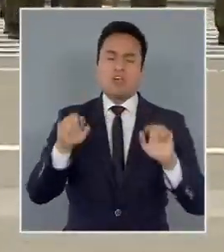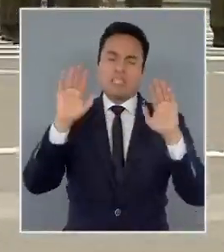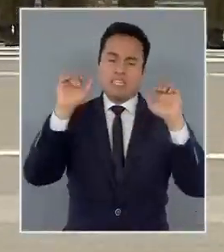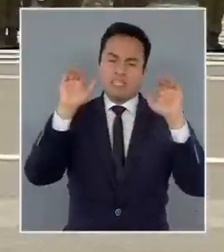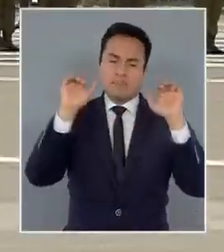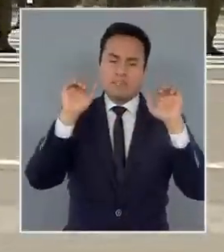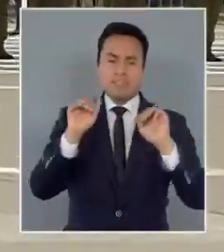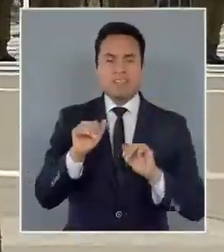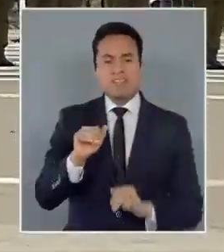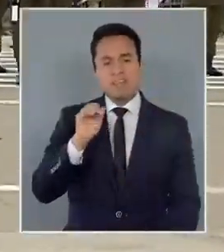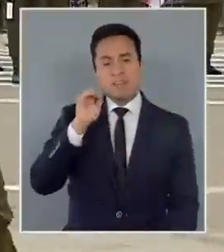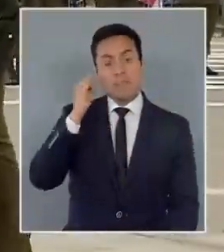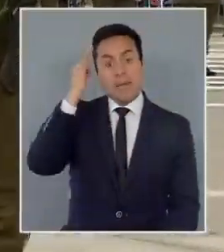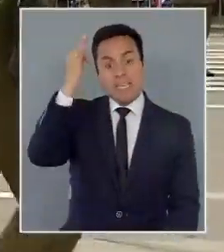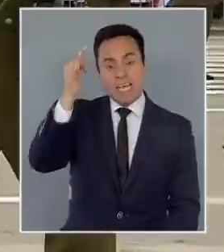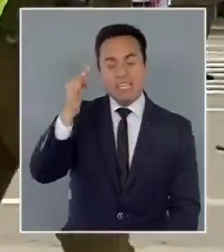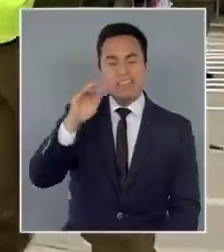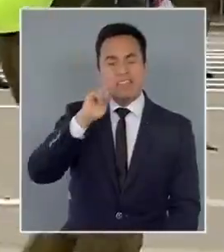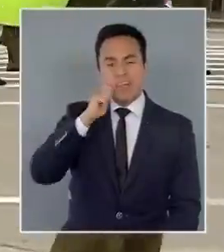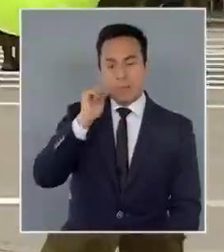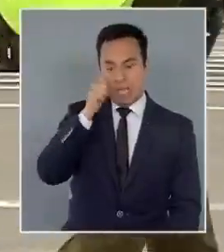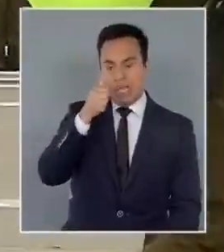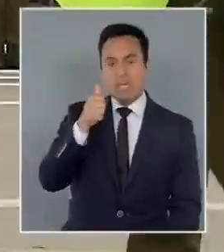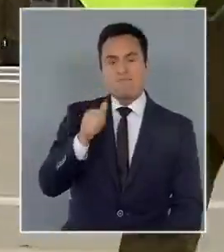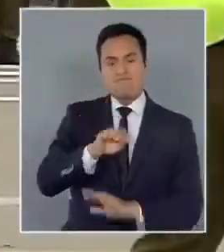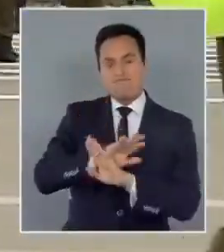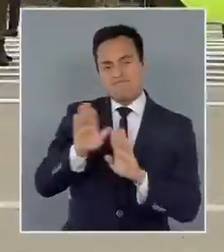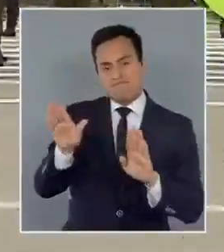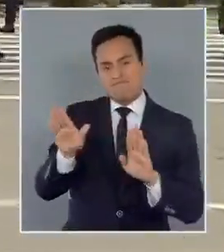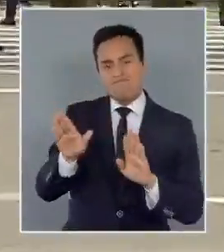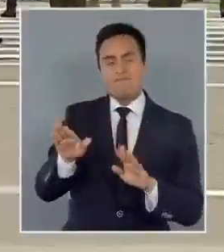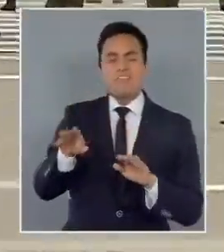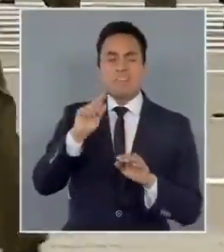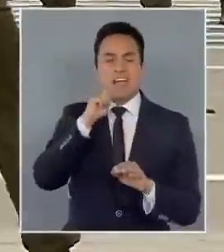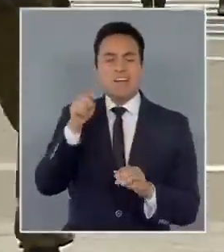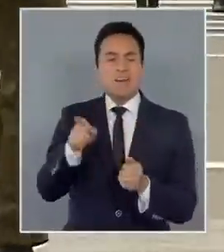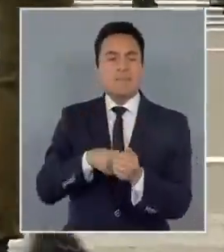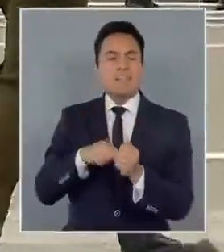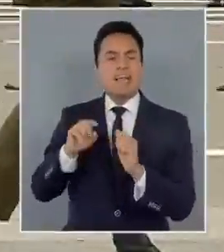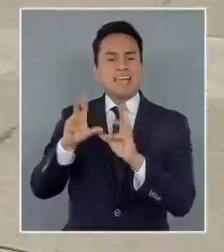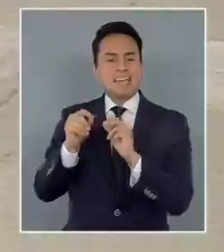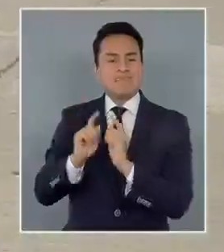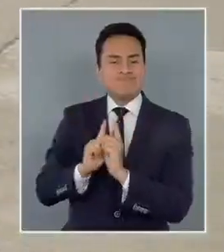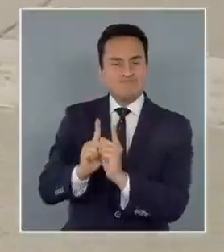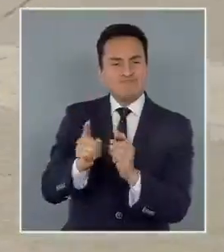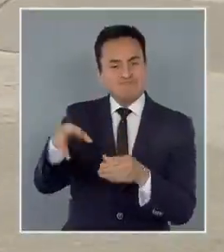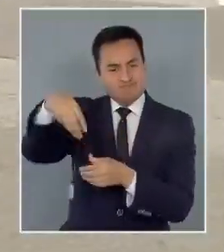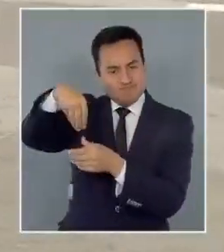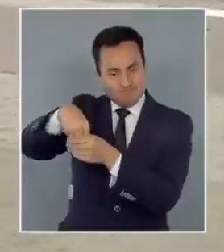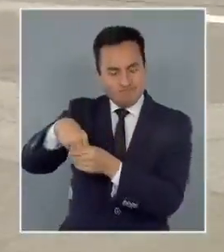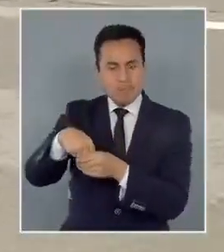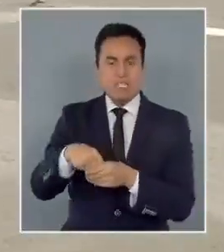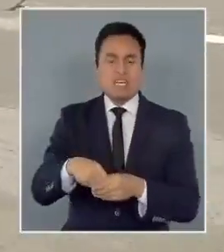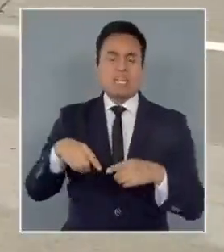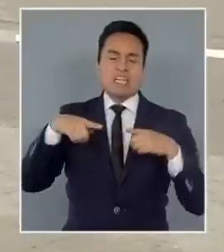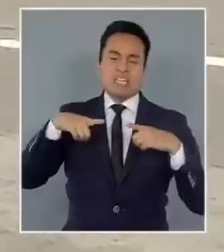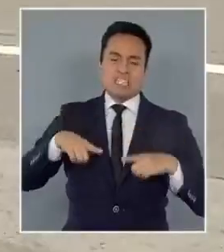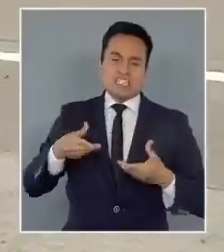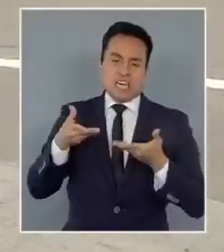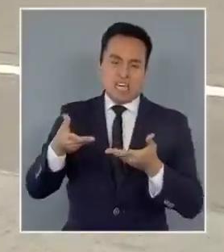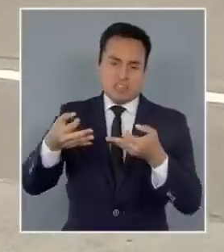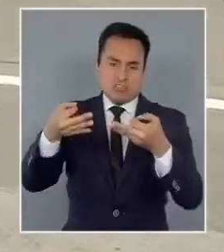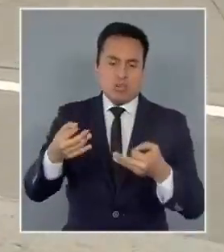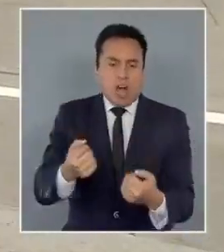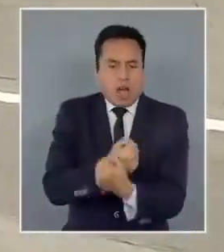despiden. El día de mañana ellos pasarán a retiro, vivirán con las familias de sus guías y disfrutarán de un merecido descanso,